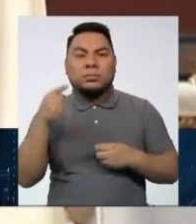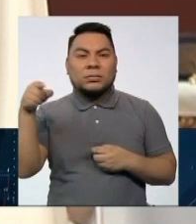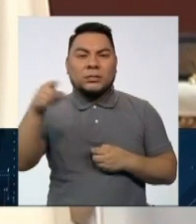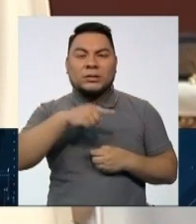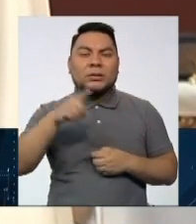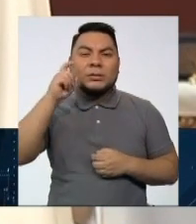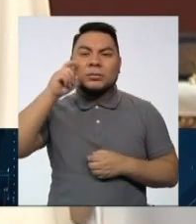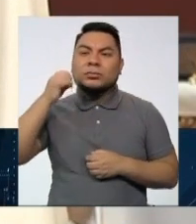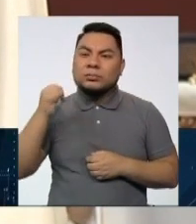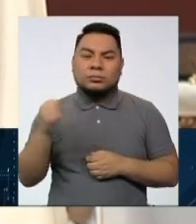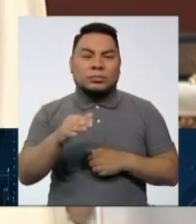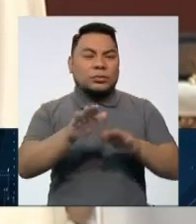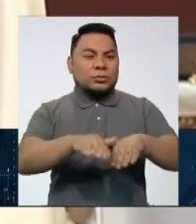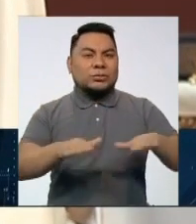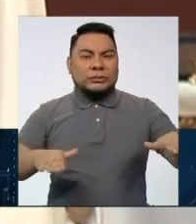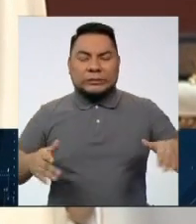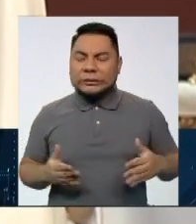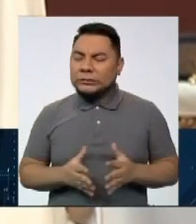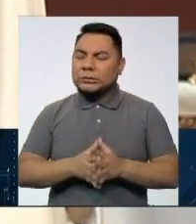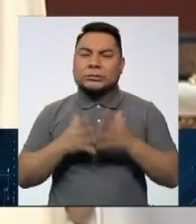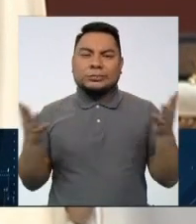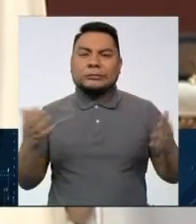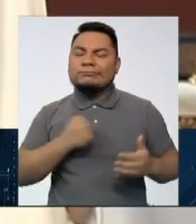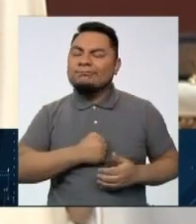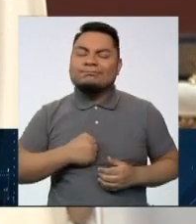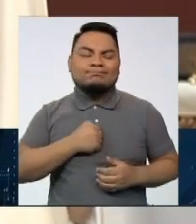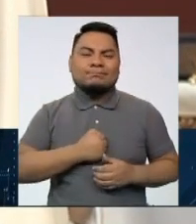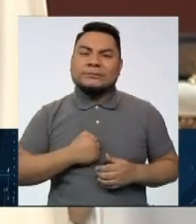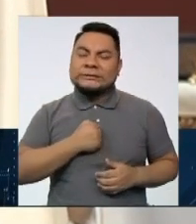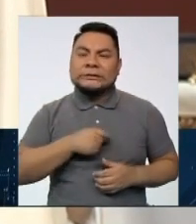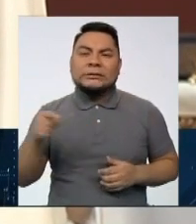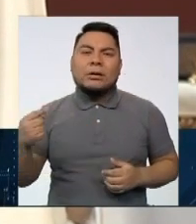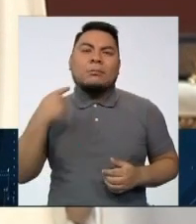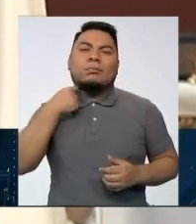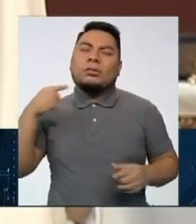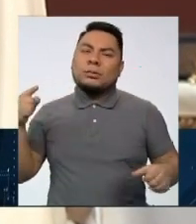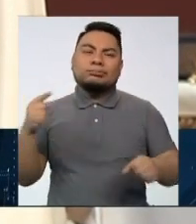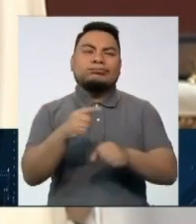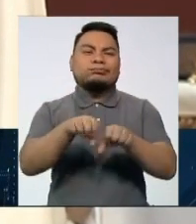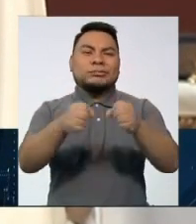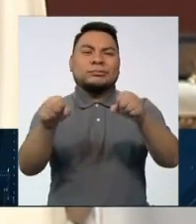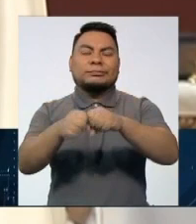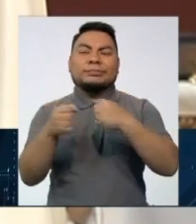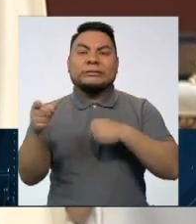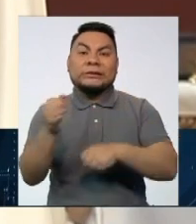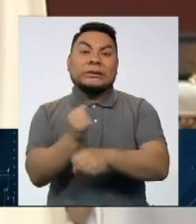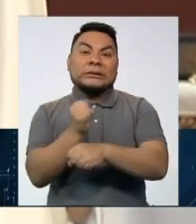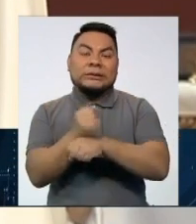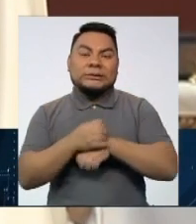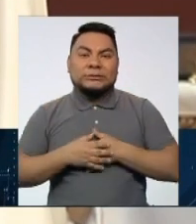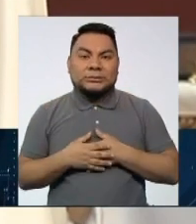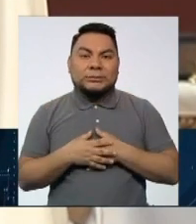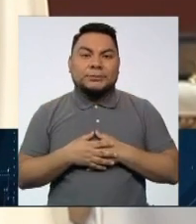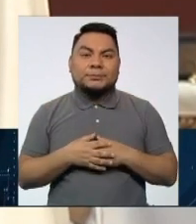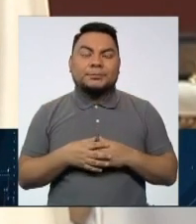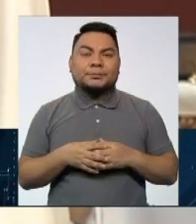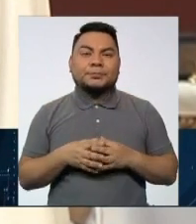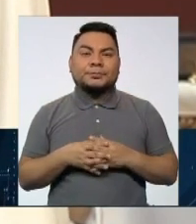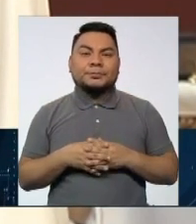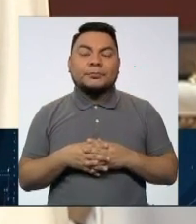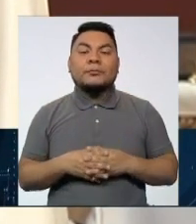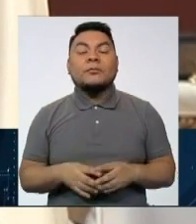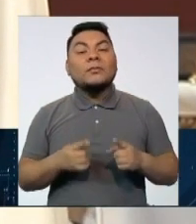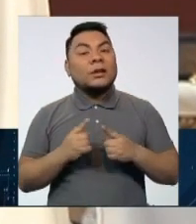pedofilia han minado lamentablemente la credibilidad de la Iglesia.